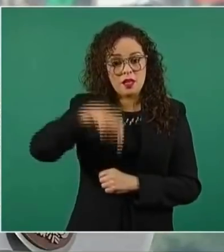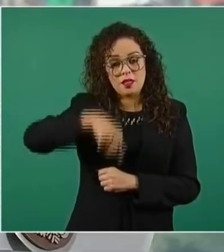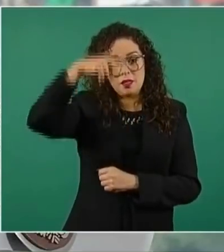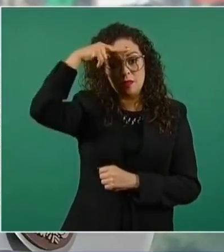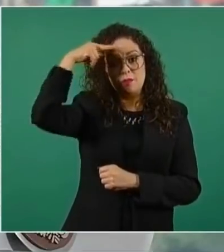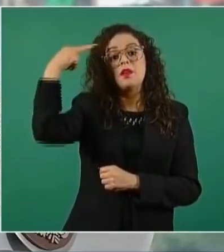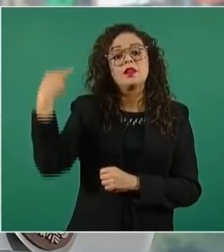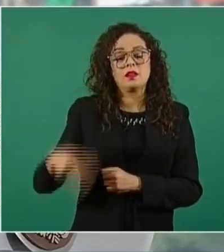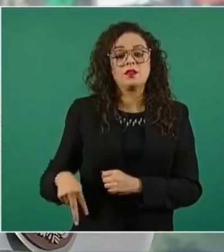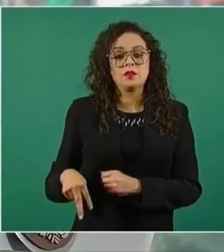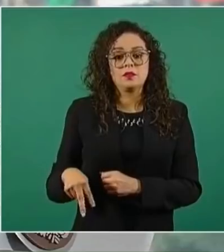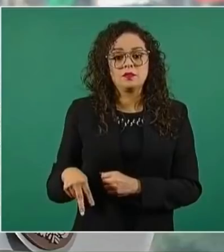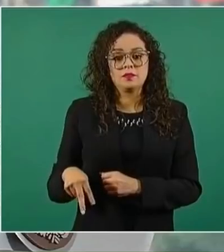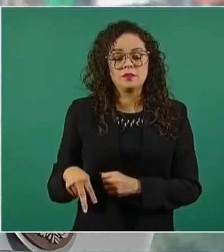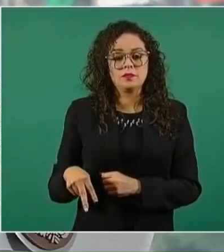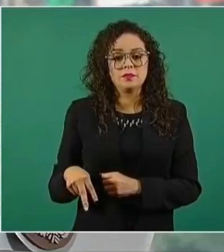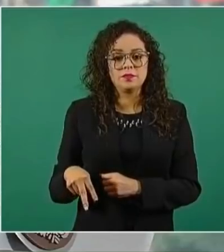país.